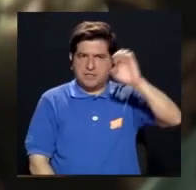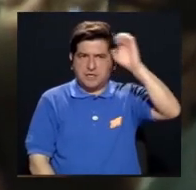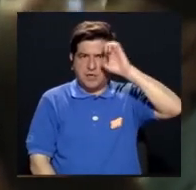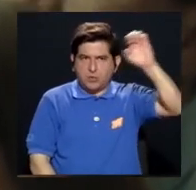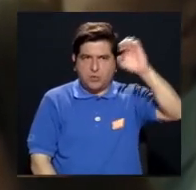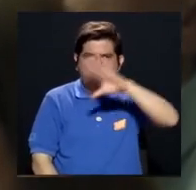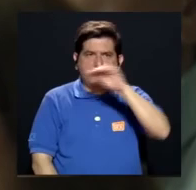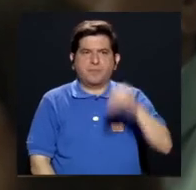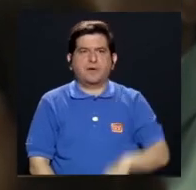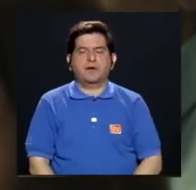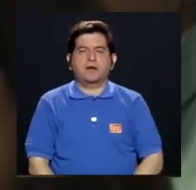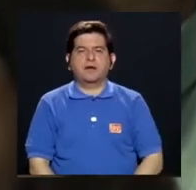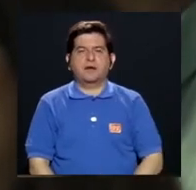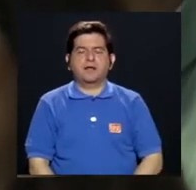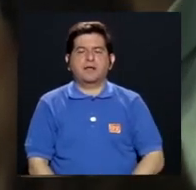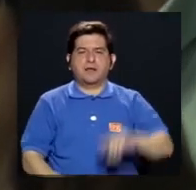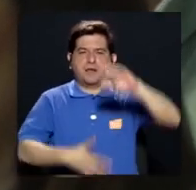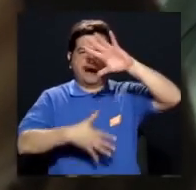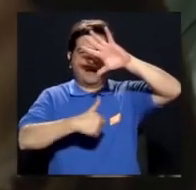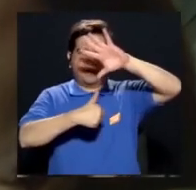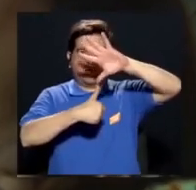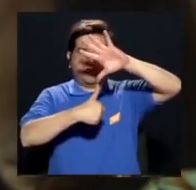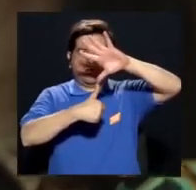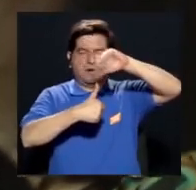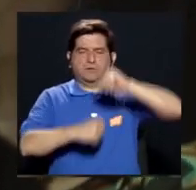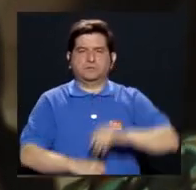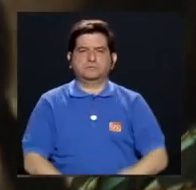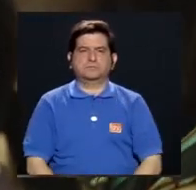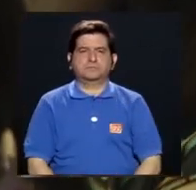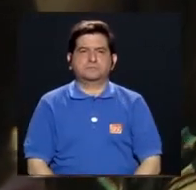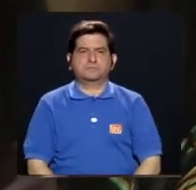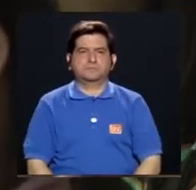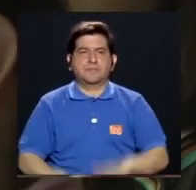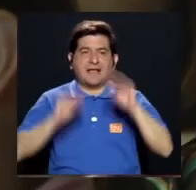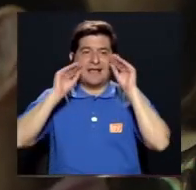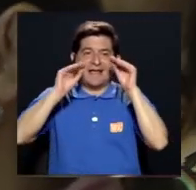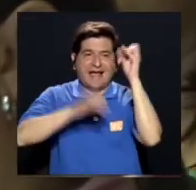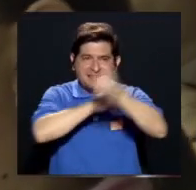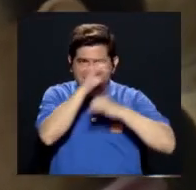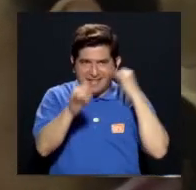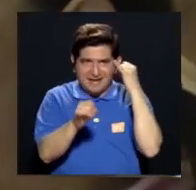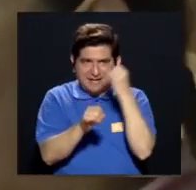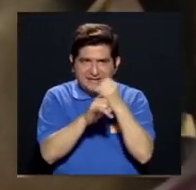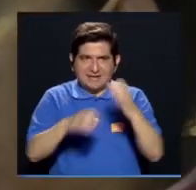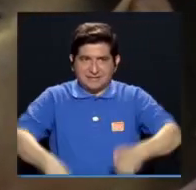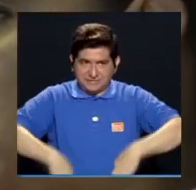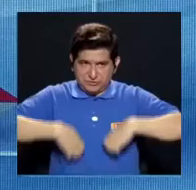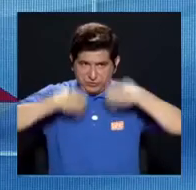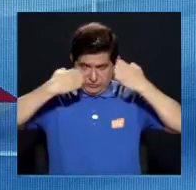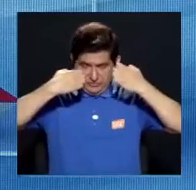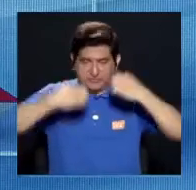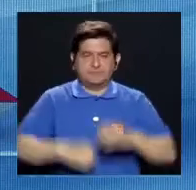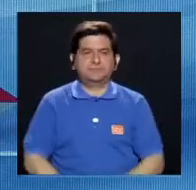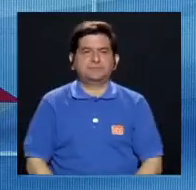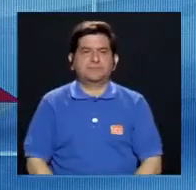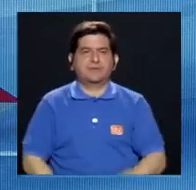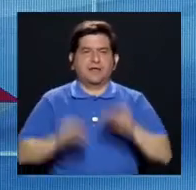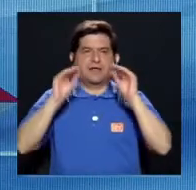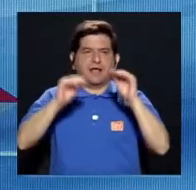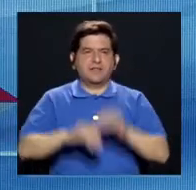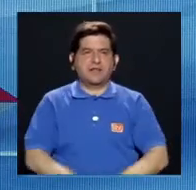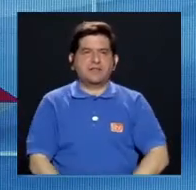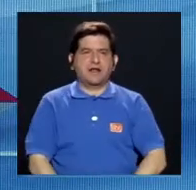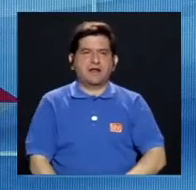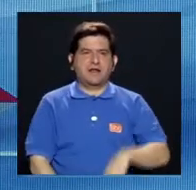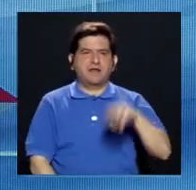Europa y Norteamérica. Las cátedras internacionales existentes, la Cátedra